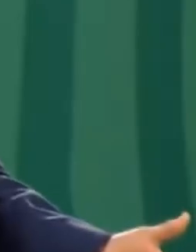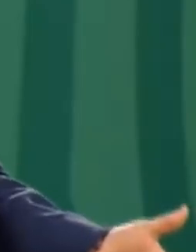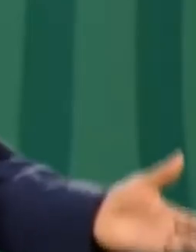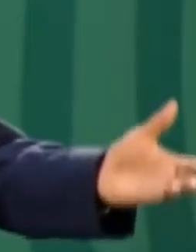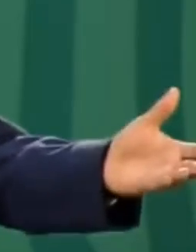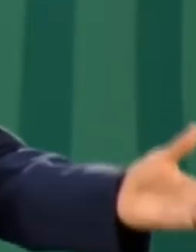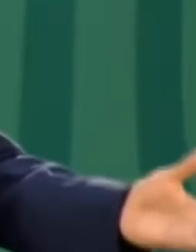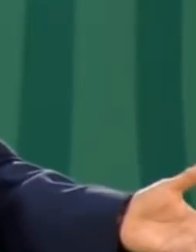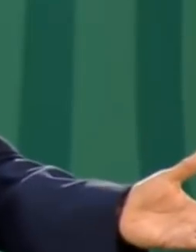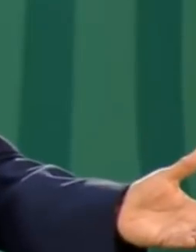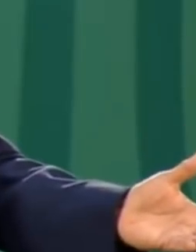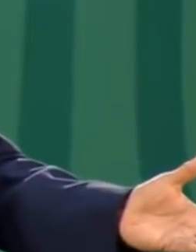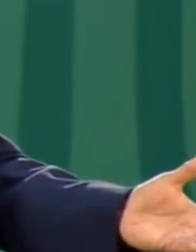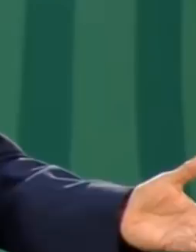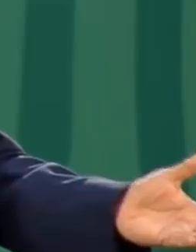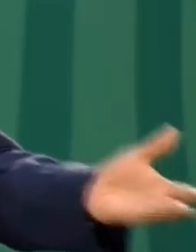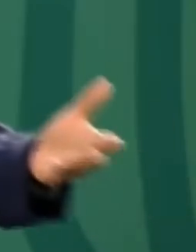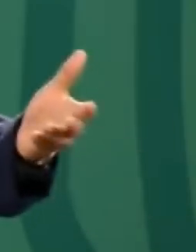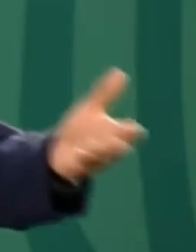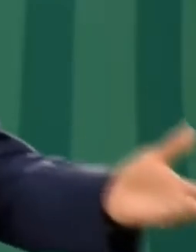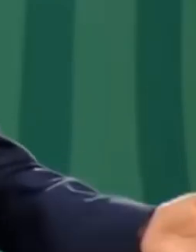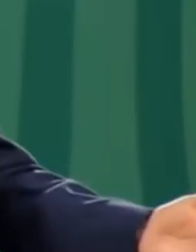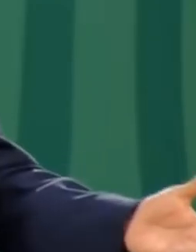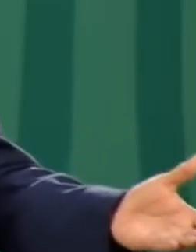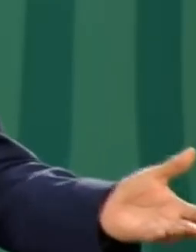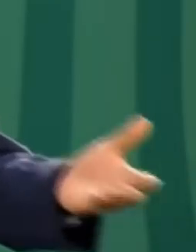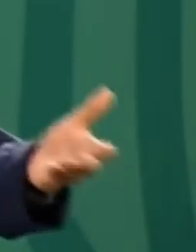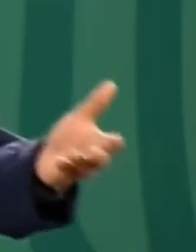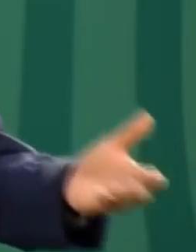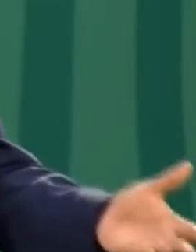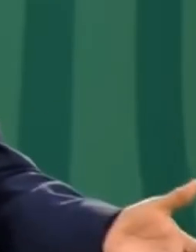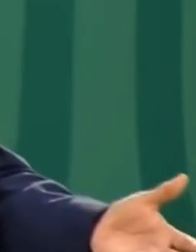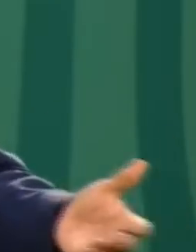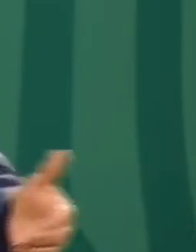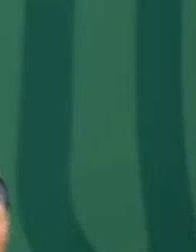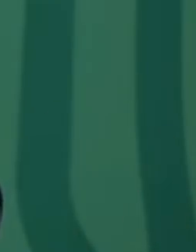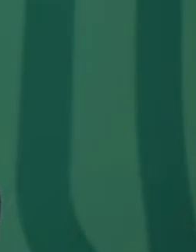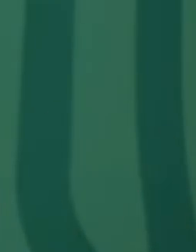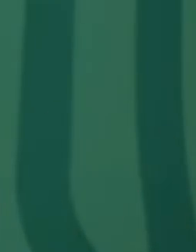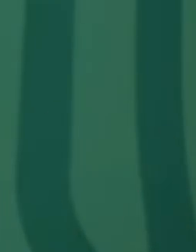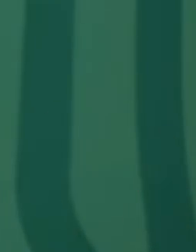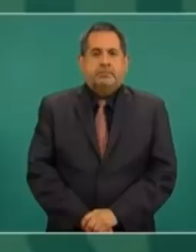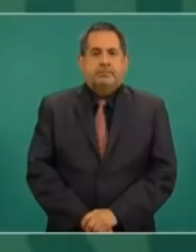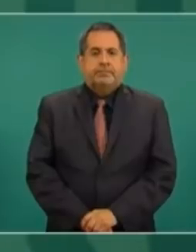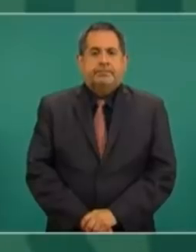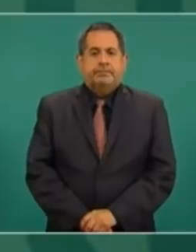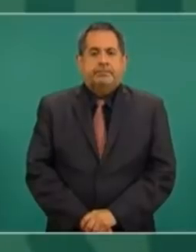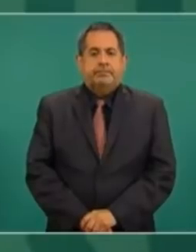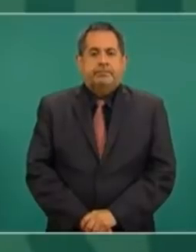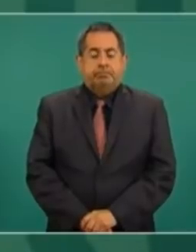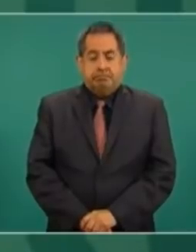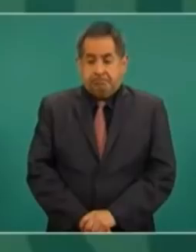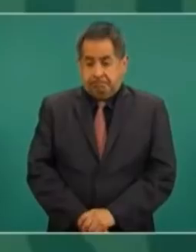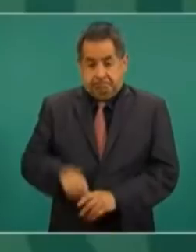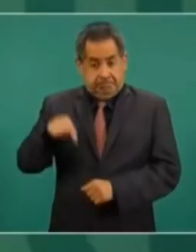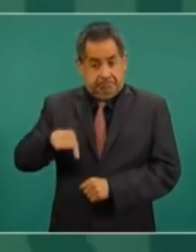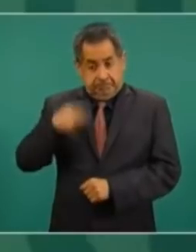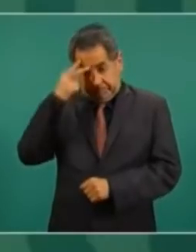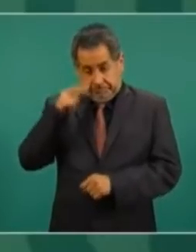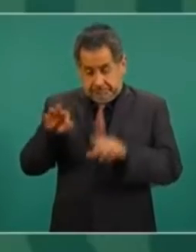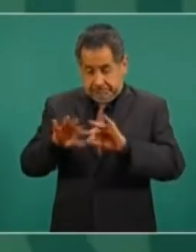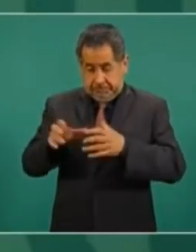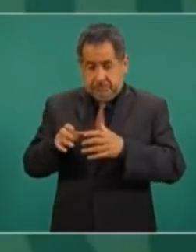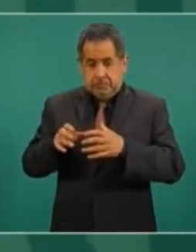Habían dependencias que estaban casi bajo las órdenes de las agencias,